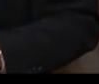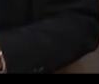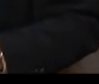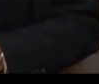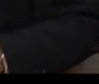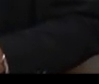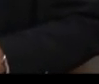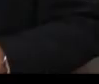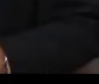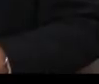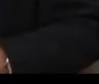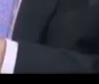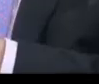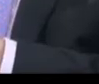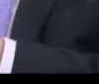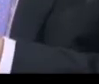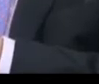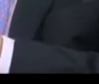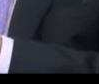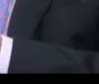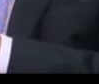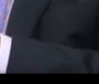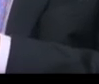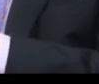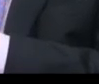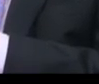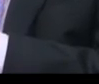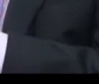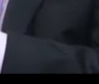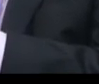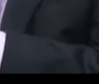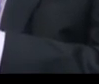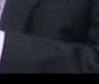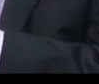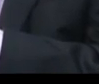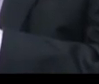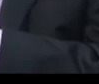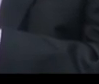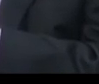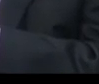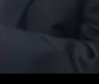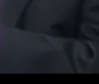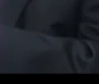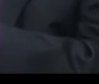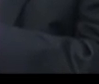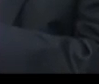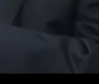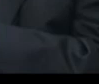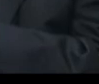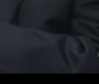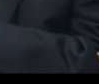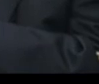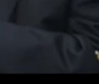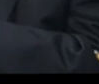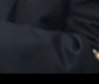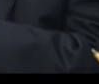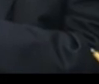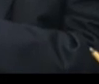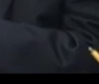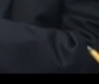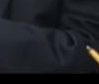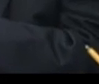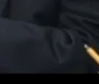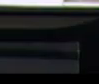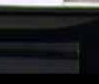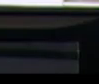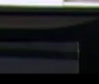la SEP, el secretario destacó que el trabajo que realizarán será con apego a la legalidad, manteniendo la colaboración institucional con quienes estuvieron al frente de